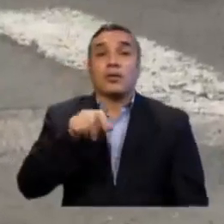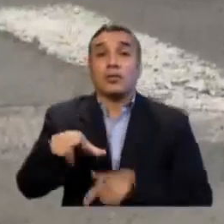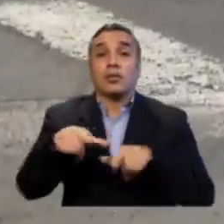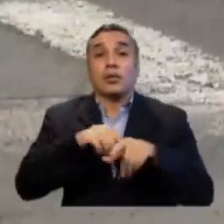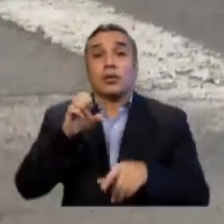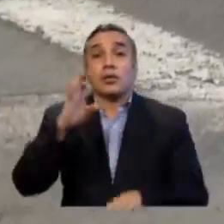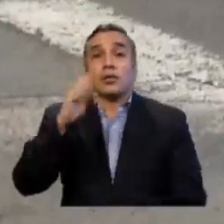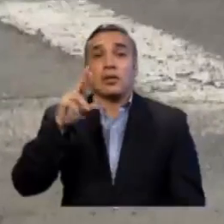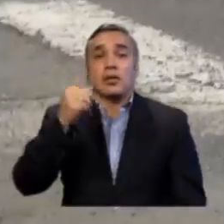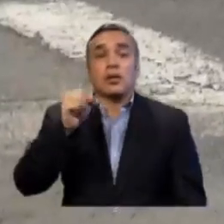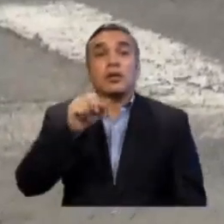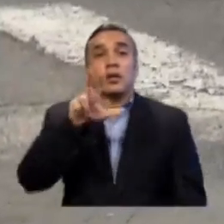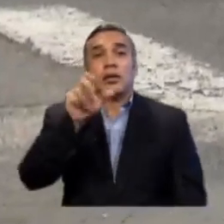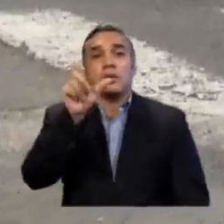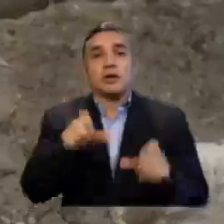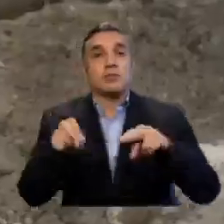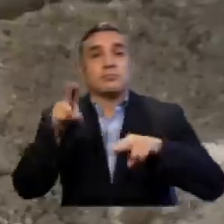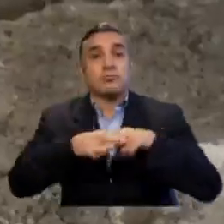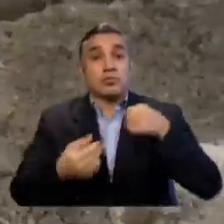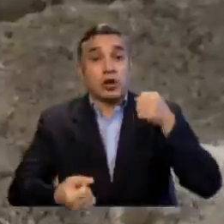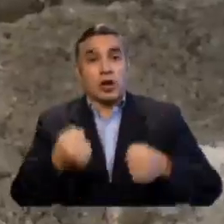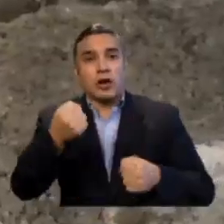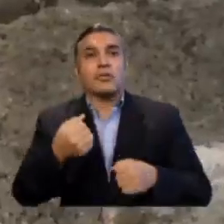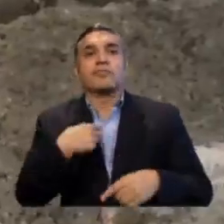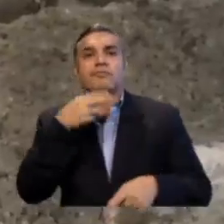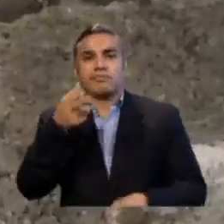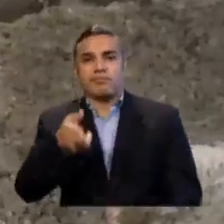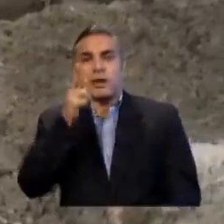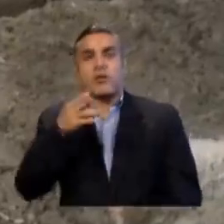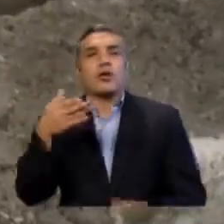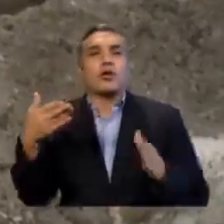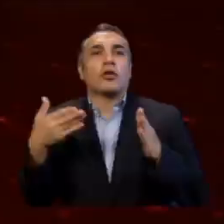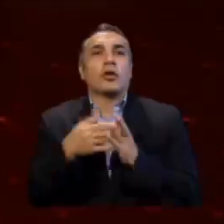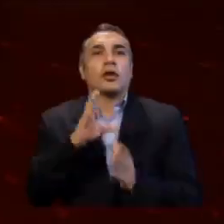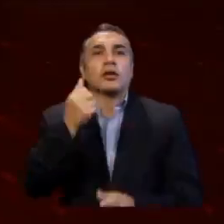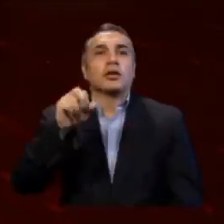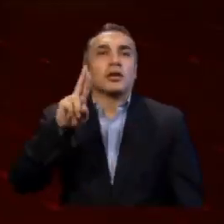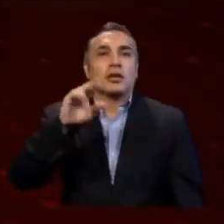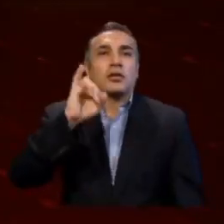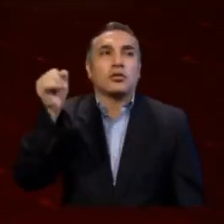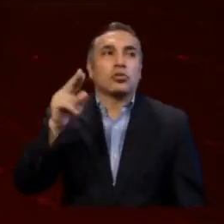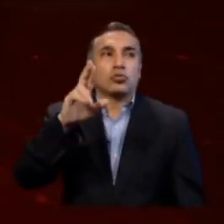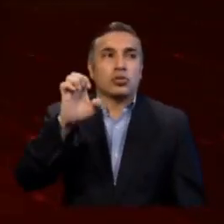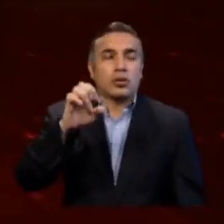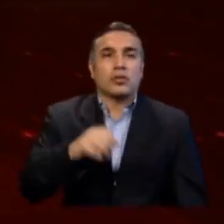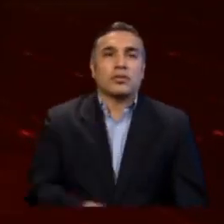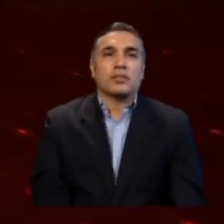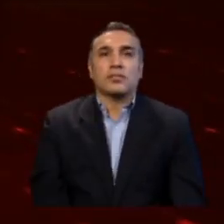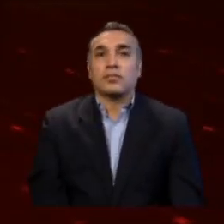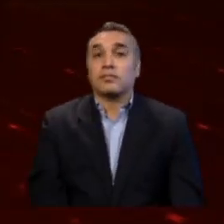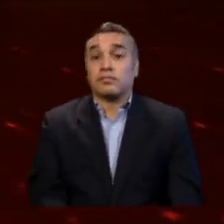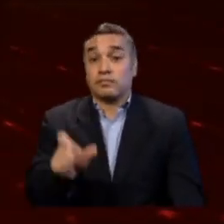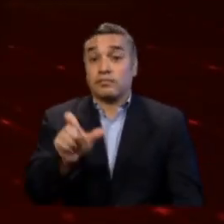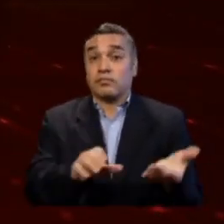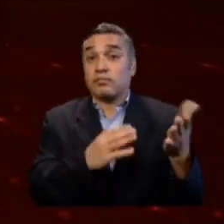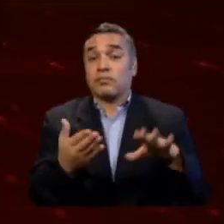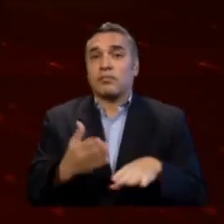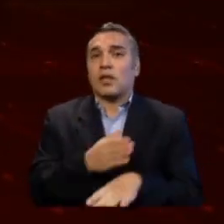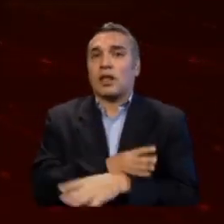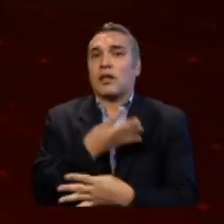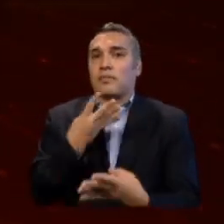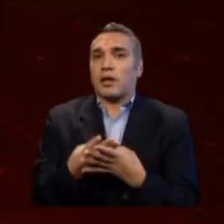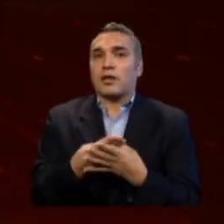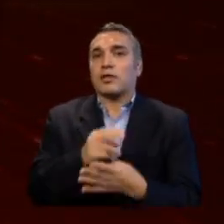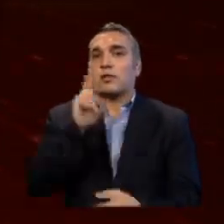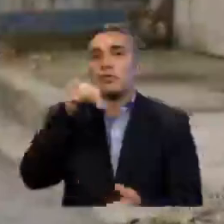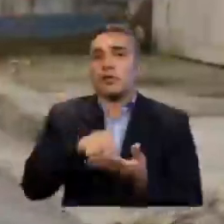distrito Esteros, 3 sujetos a bordo de un automóvil dispararon en contra de César Josué Espinosa Zavala. El fallecido registra